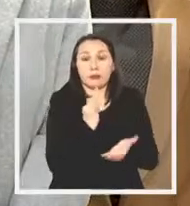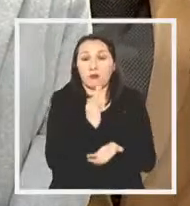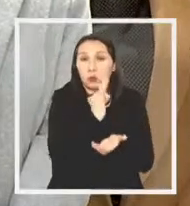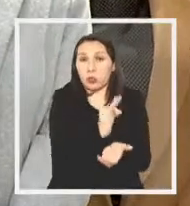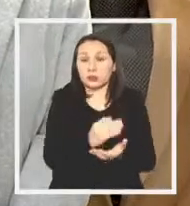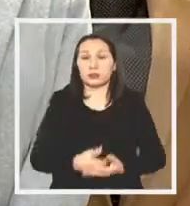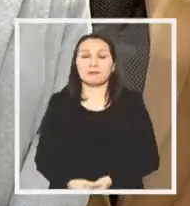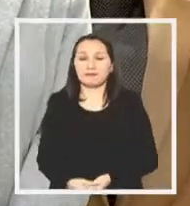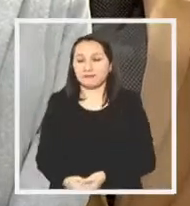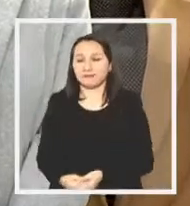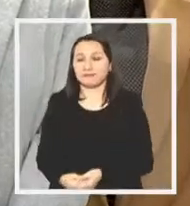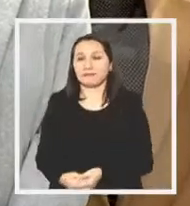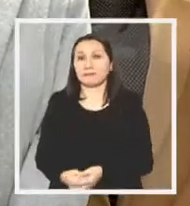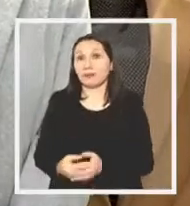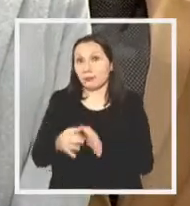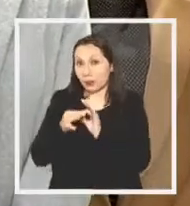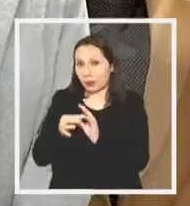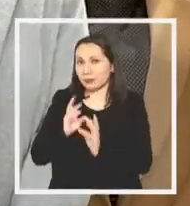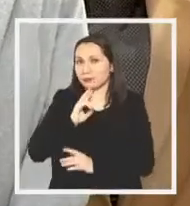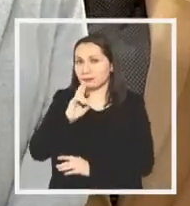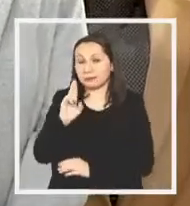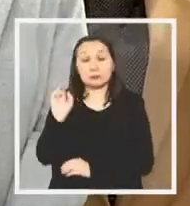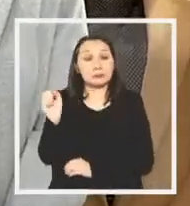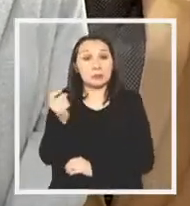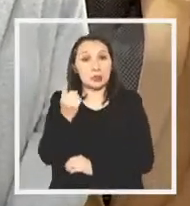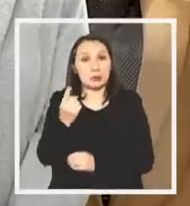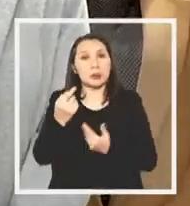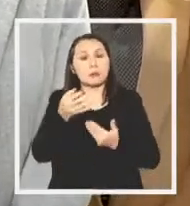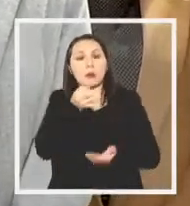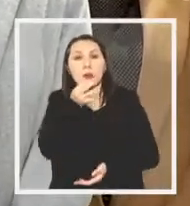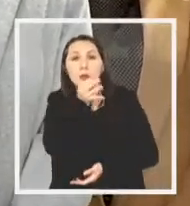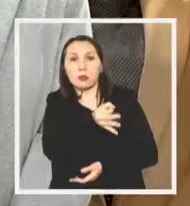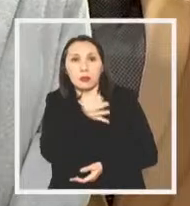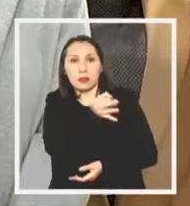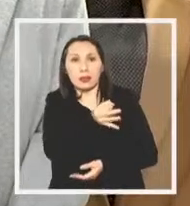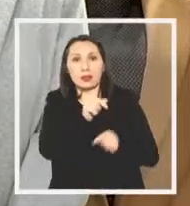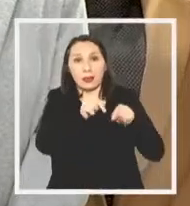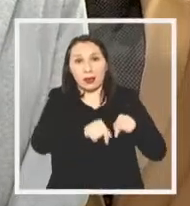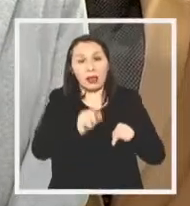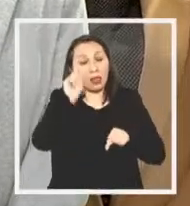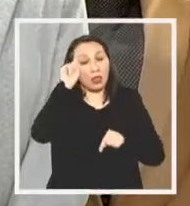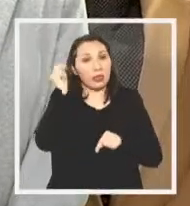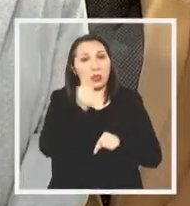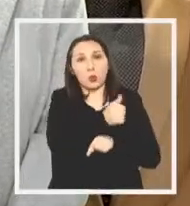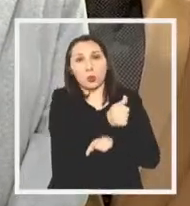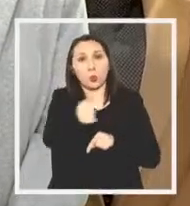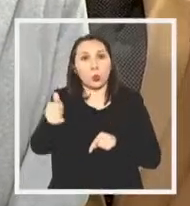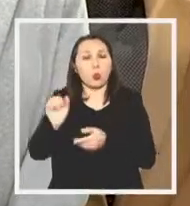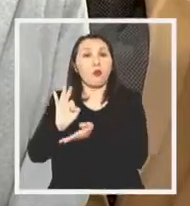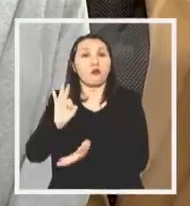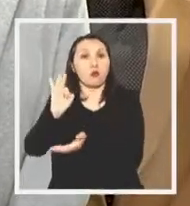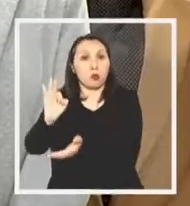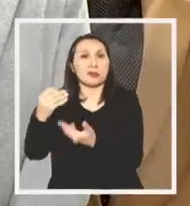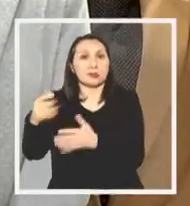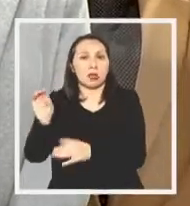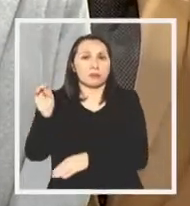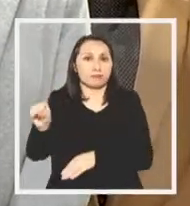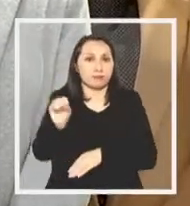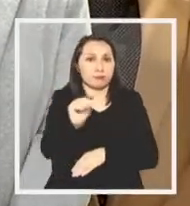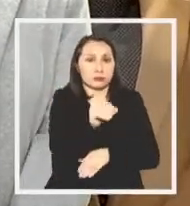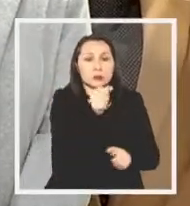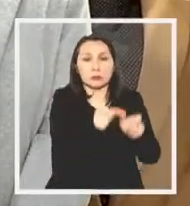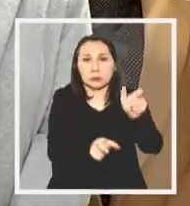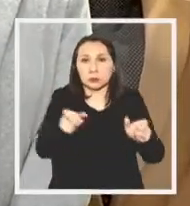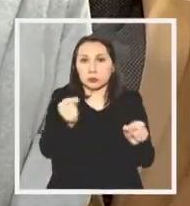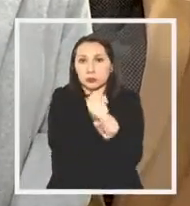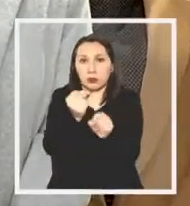Muchas gracias lo primero es que le hemos planteado esta idea ya a todas las fundaciones a todos